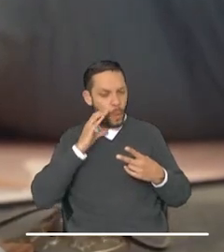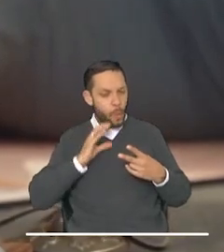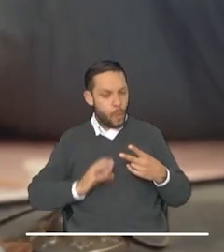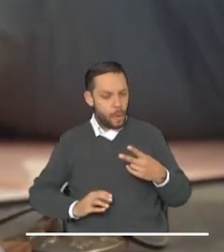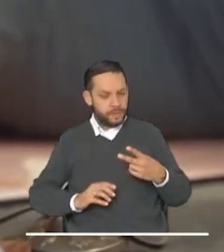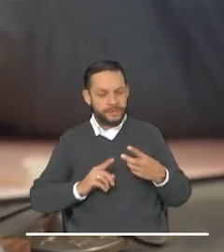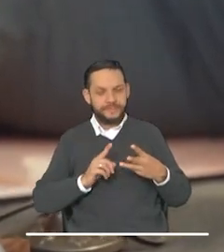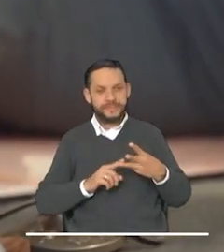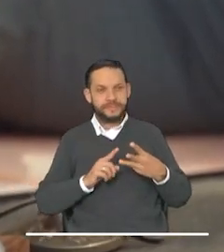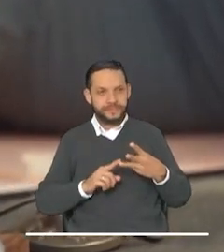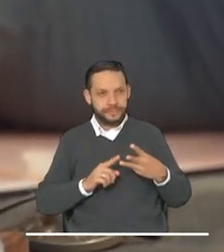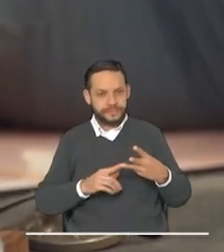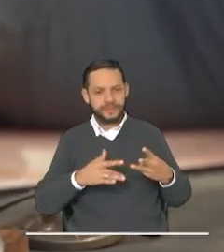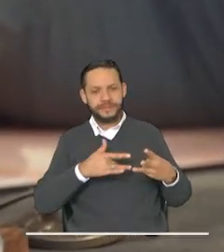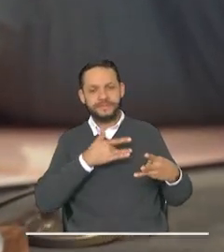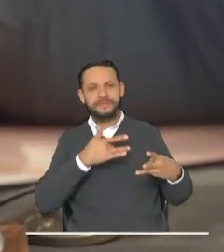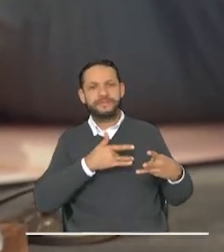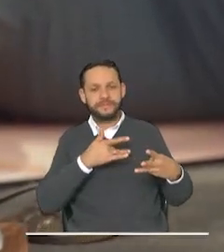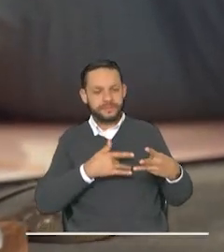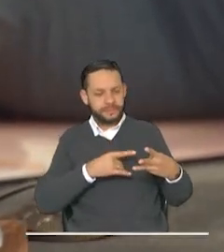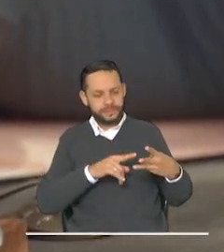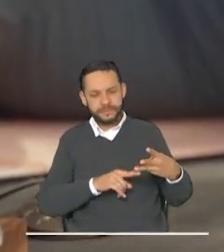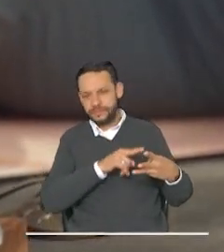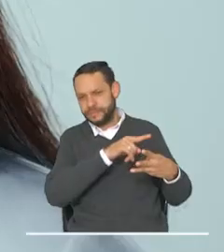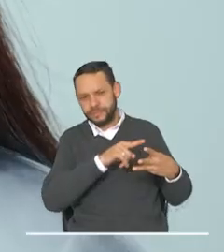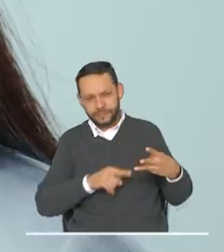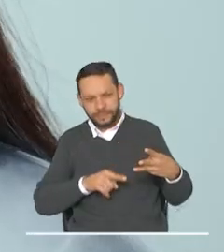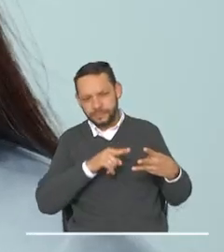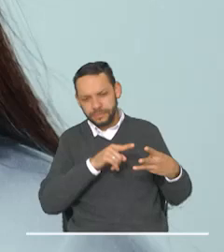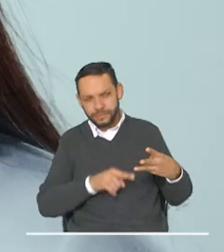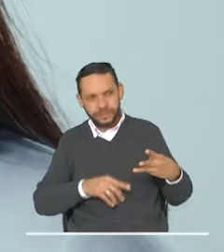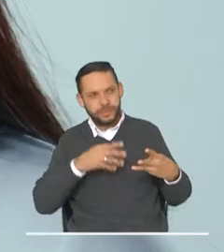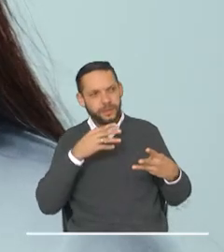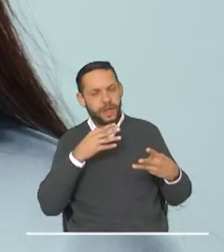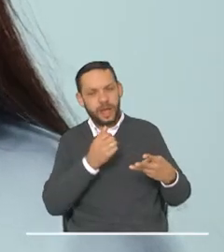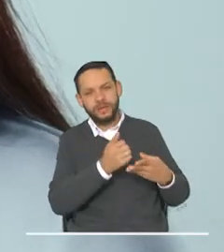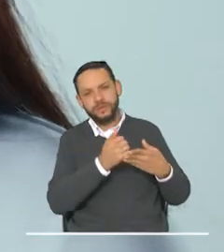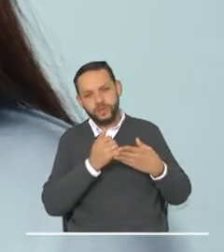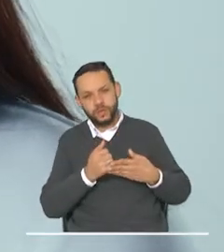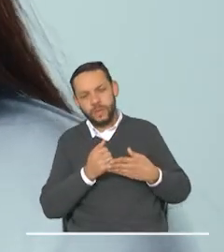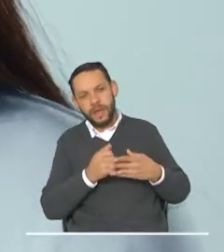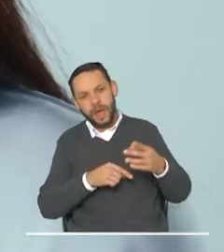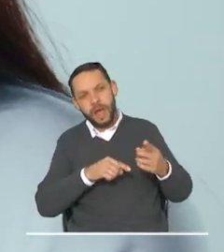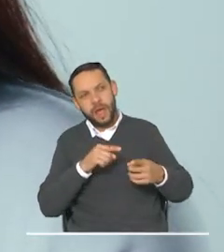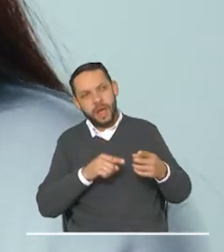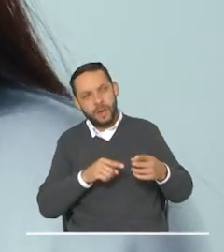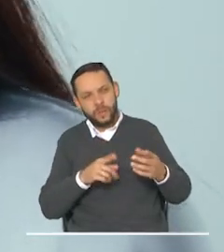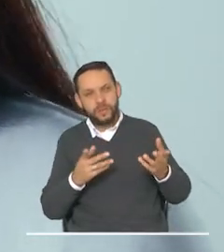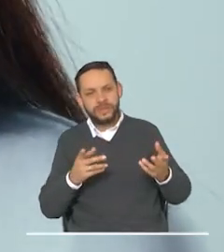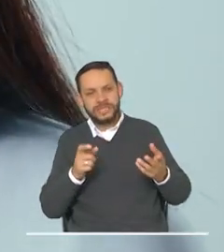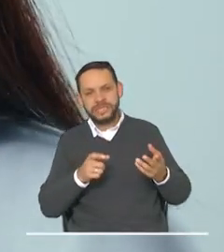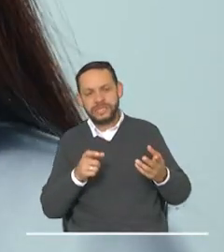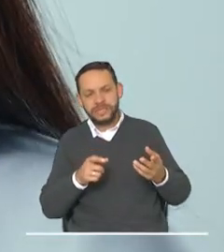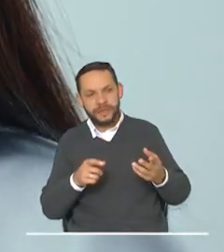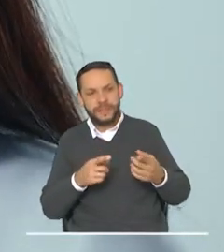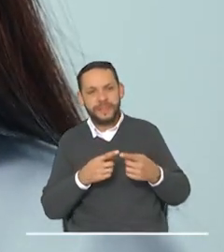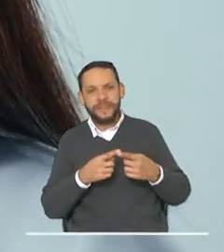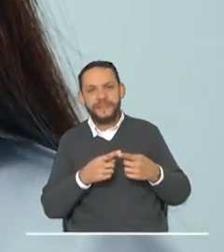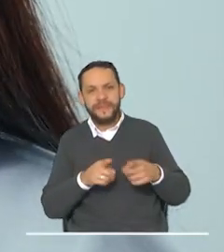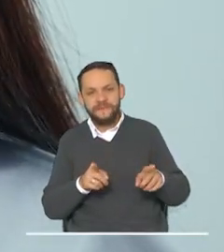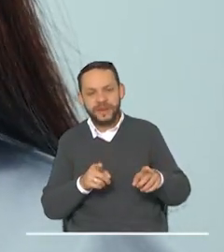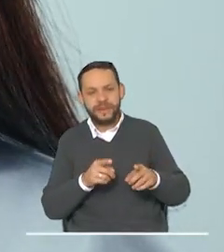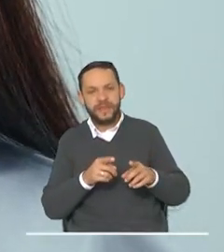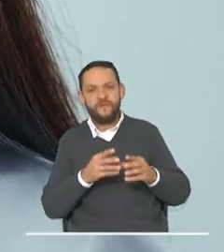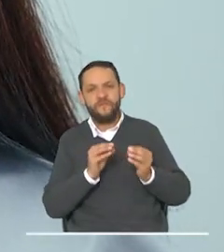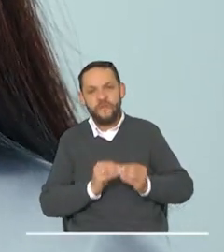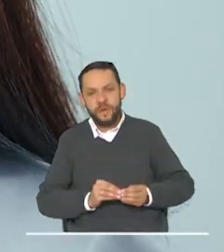y empezar a reconocer como esas tres partes muchas veces caminan por Caminos Diferentes